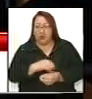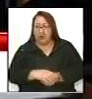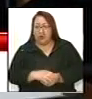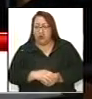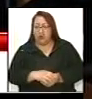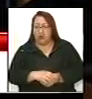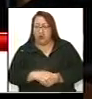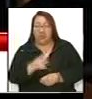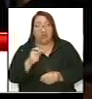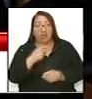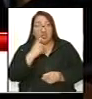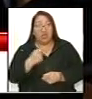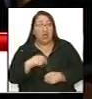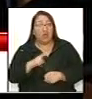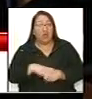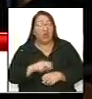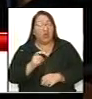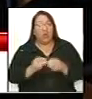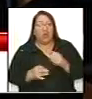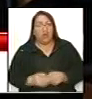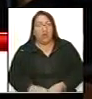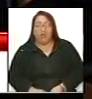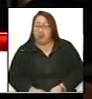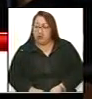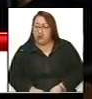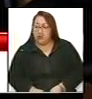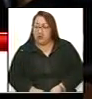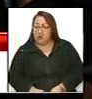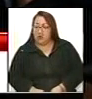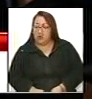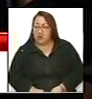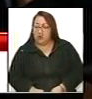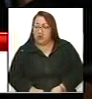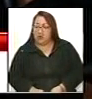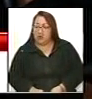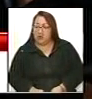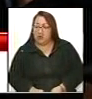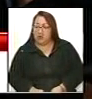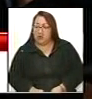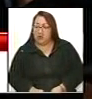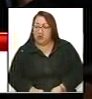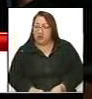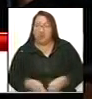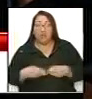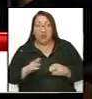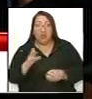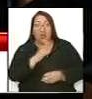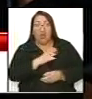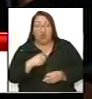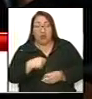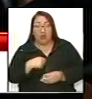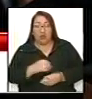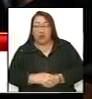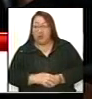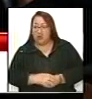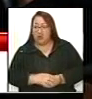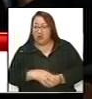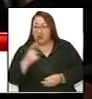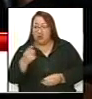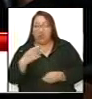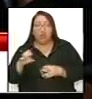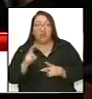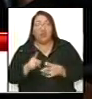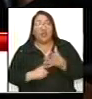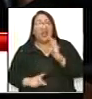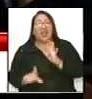seamos personas naturales o personas jurídicas. Mientras que el Estado, el funcionario público, el servidor público, solo puede hacer lo que la